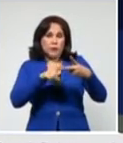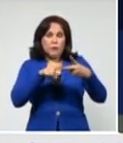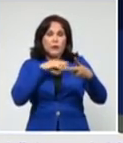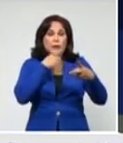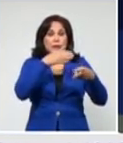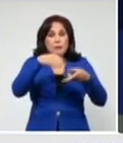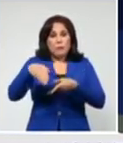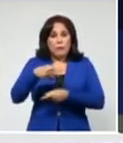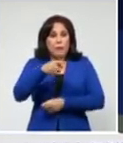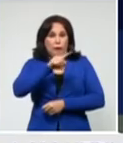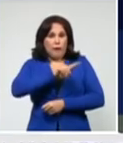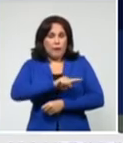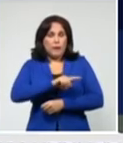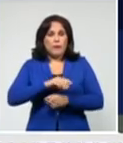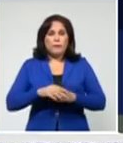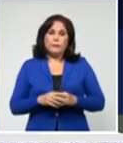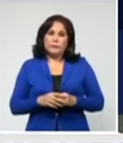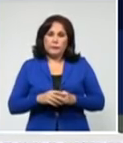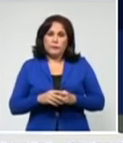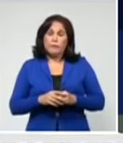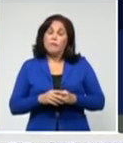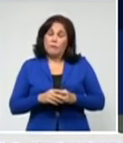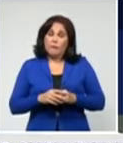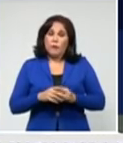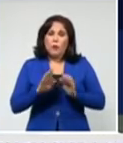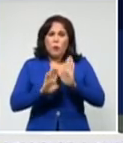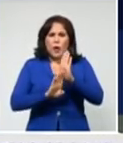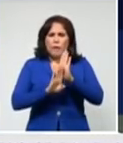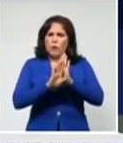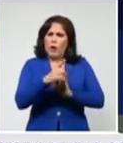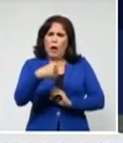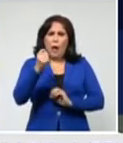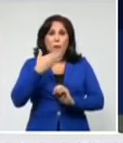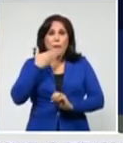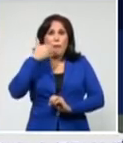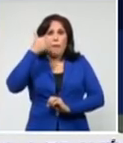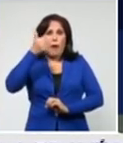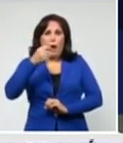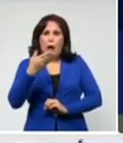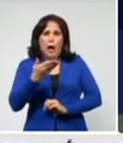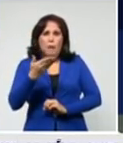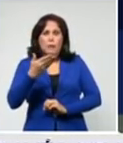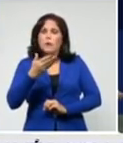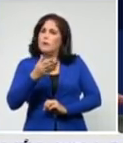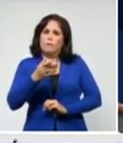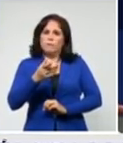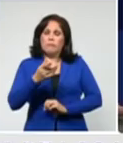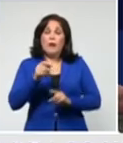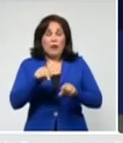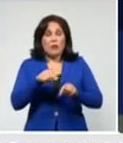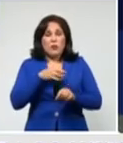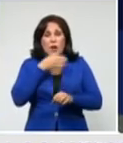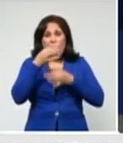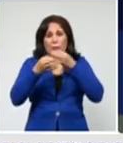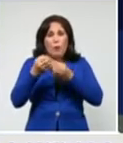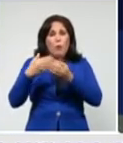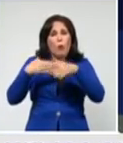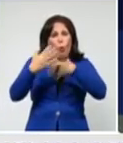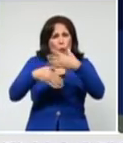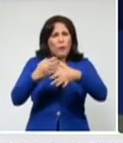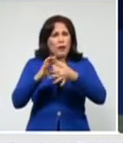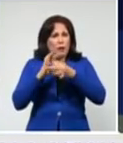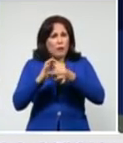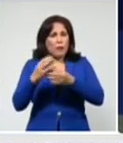de ayer, además con una evolución muy rápida, una evolución muy tórpida, como se dice, un paciente